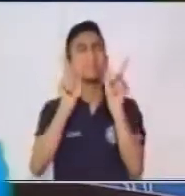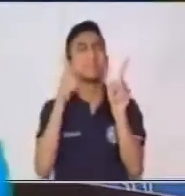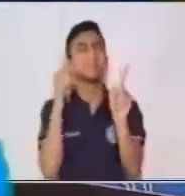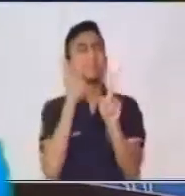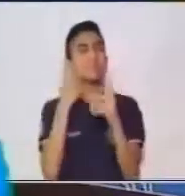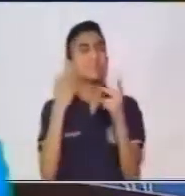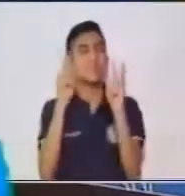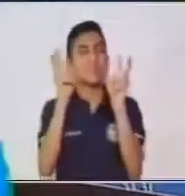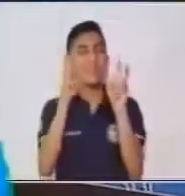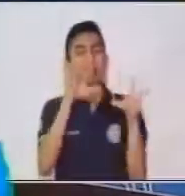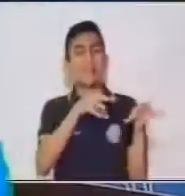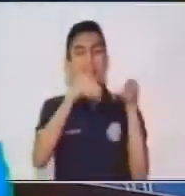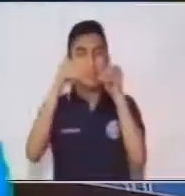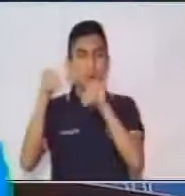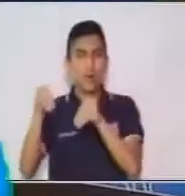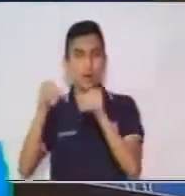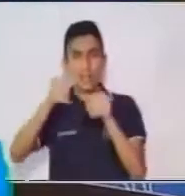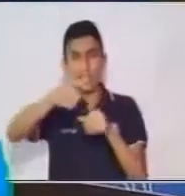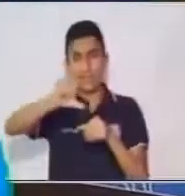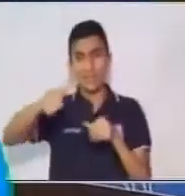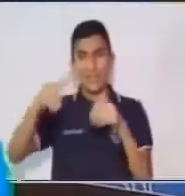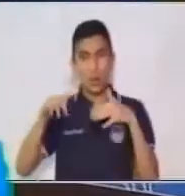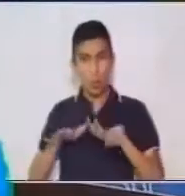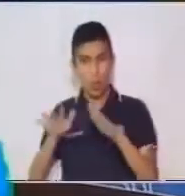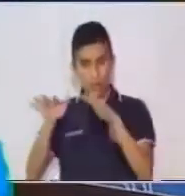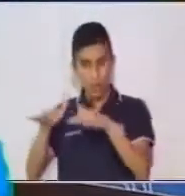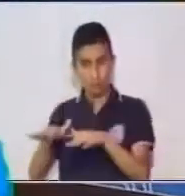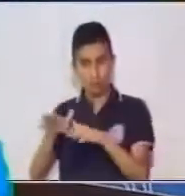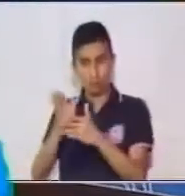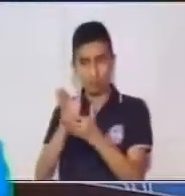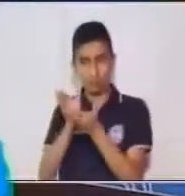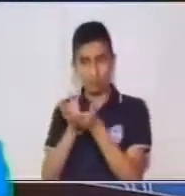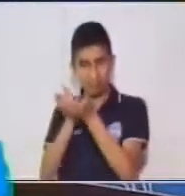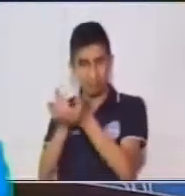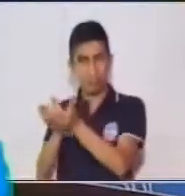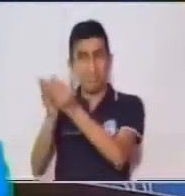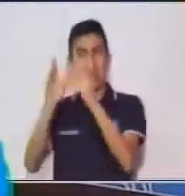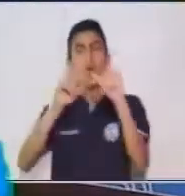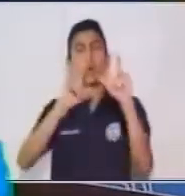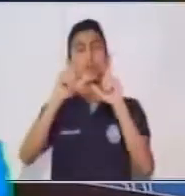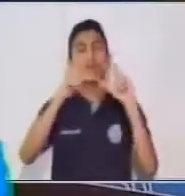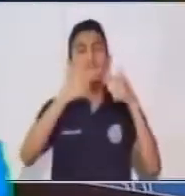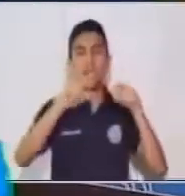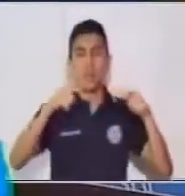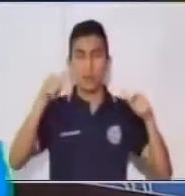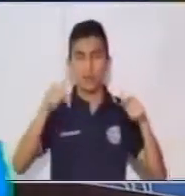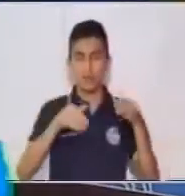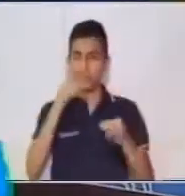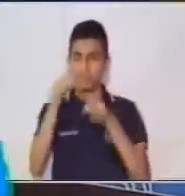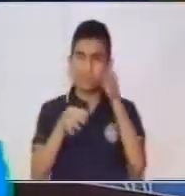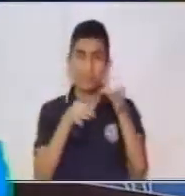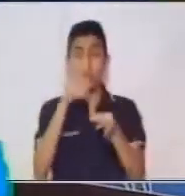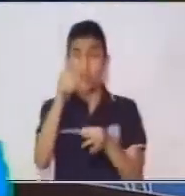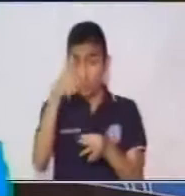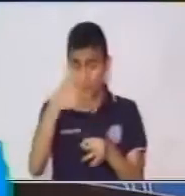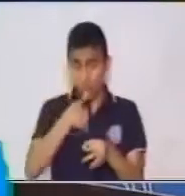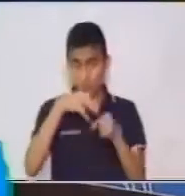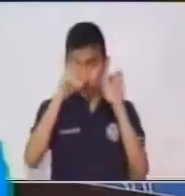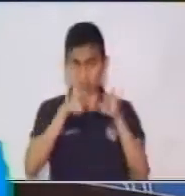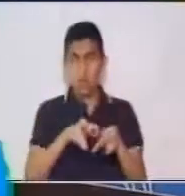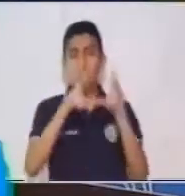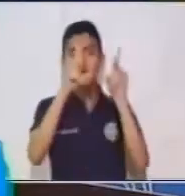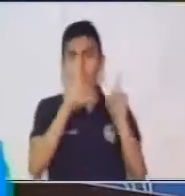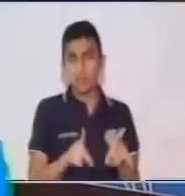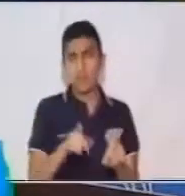transportes acuáticos del área de medio social y natural y comunicación y lenguaje. Si en casa hay alguna